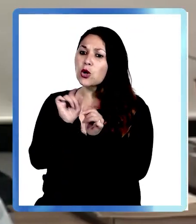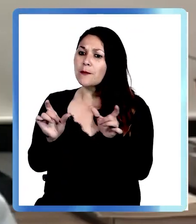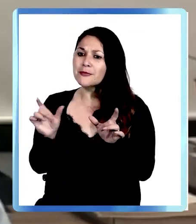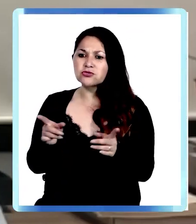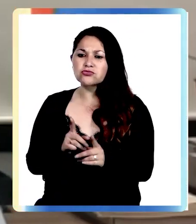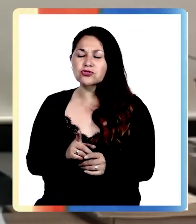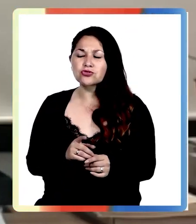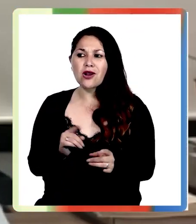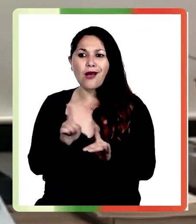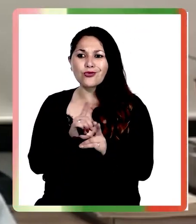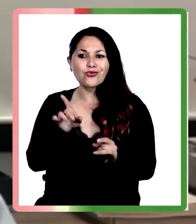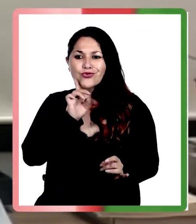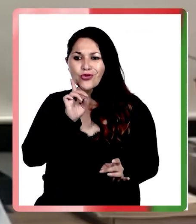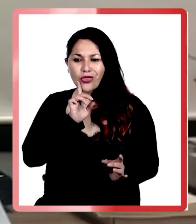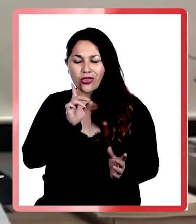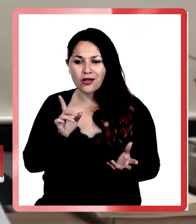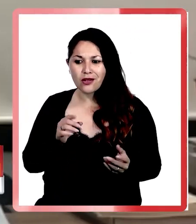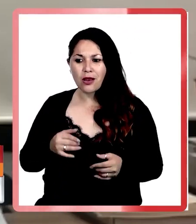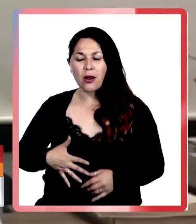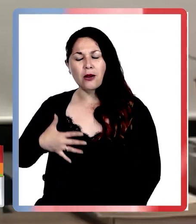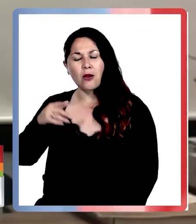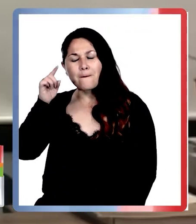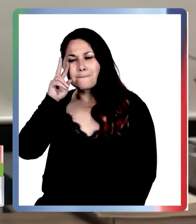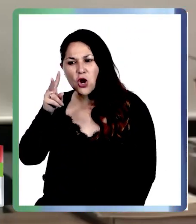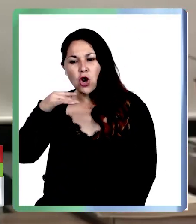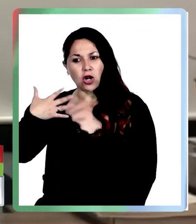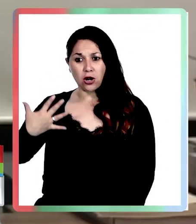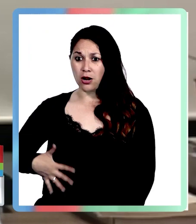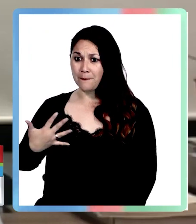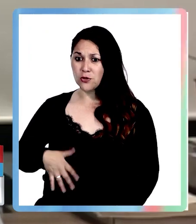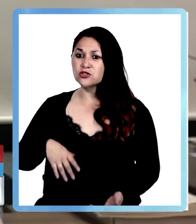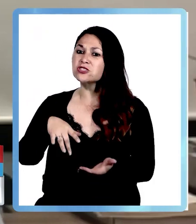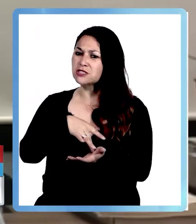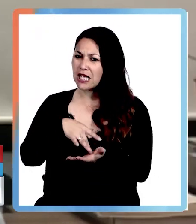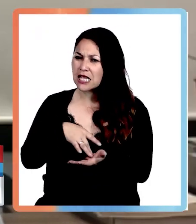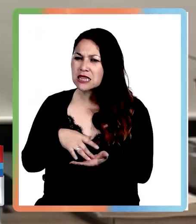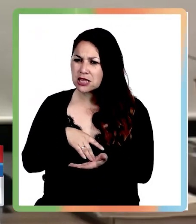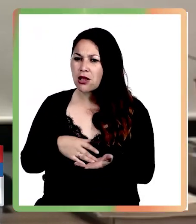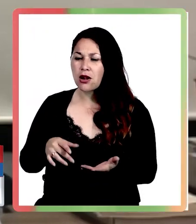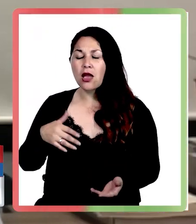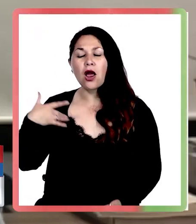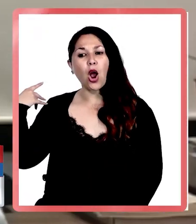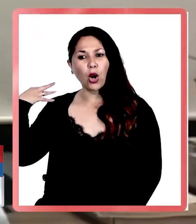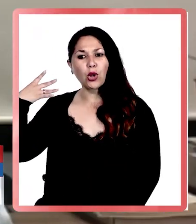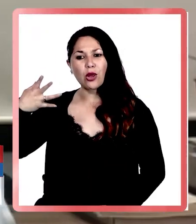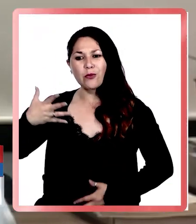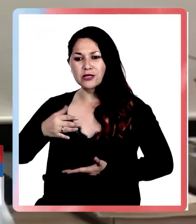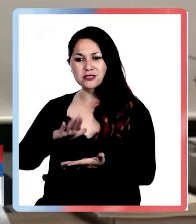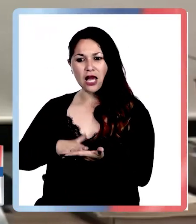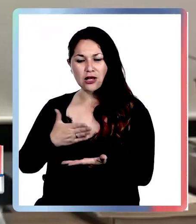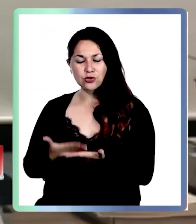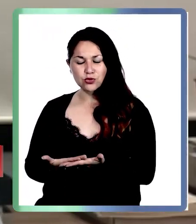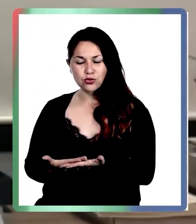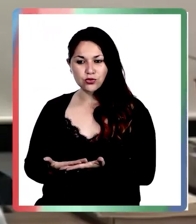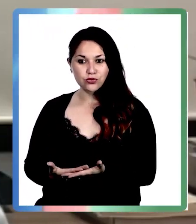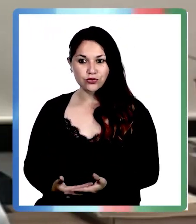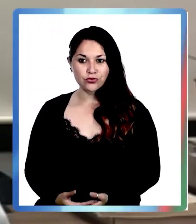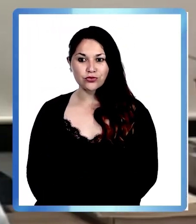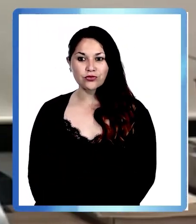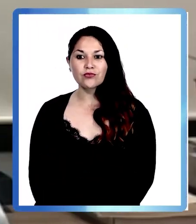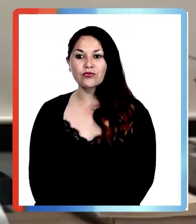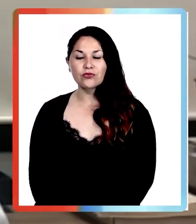del gobierno que no le dio o que no le ha dado la importancia a esta crisis, a este momento que está viviendo la salud